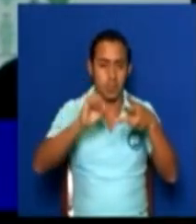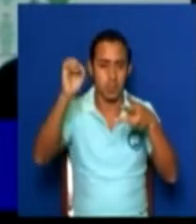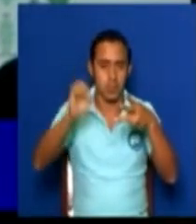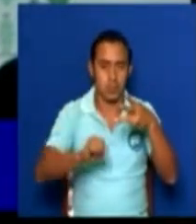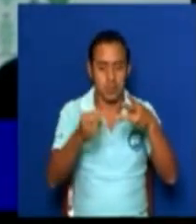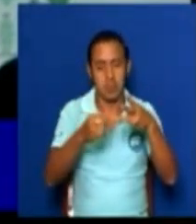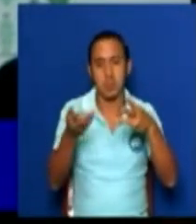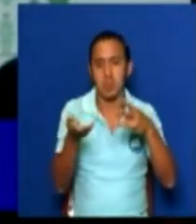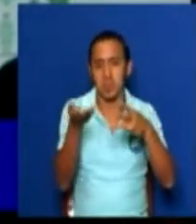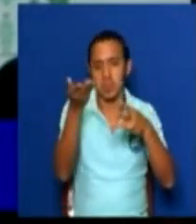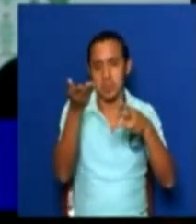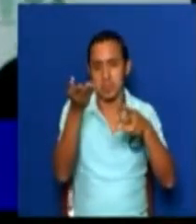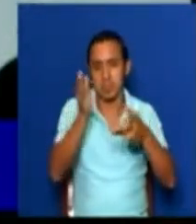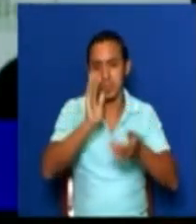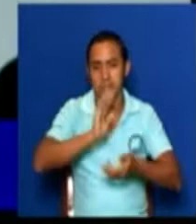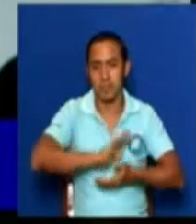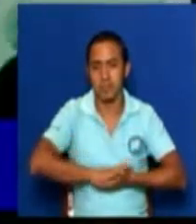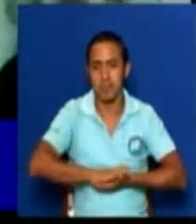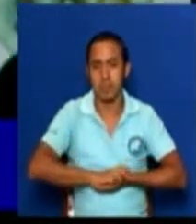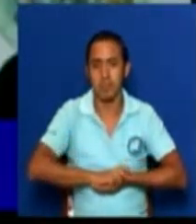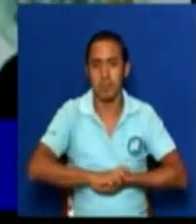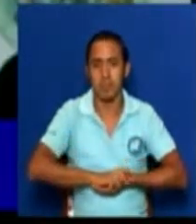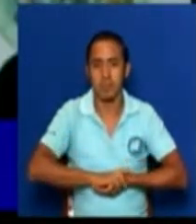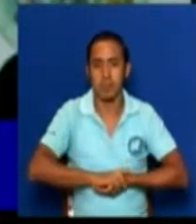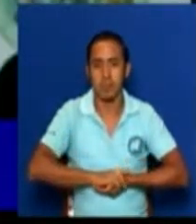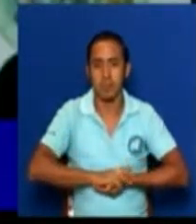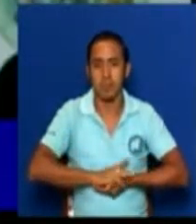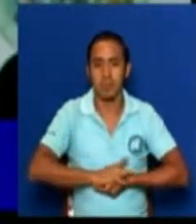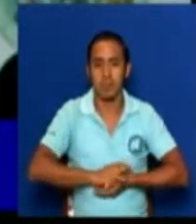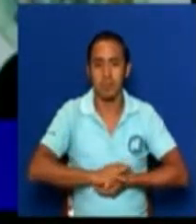en la sobrecalificación.